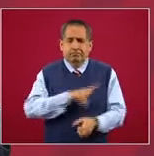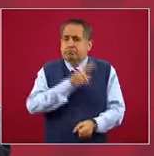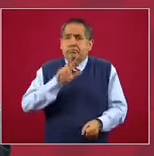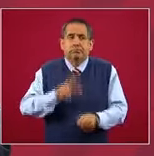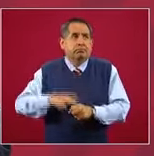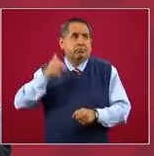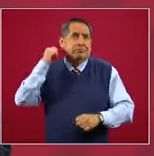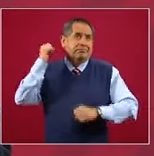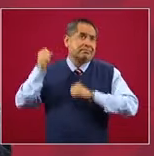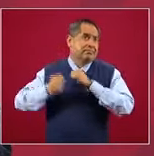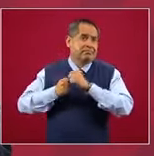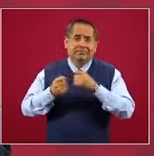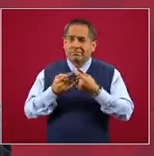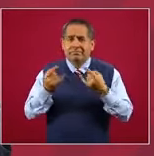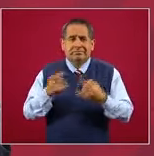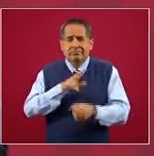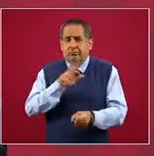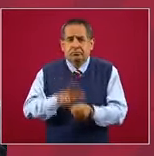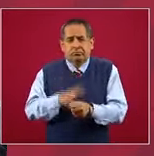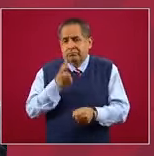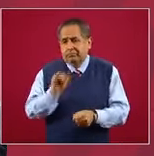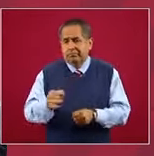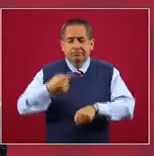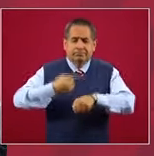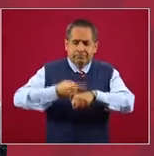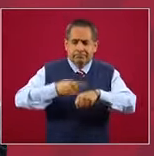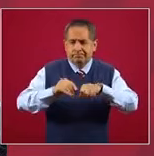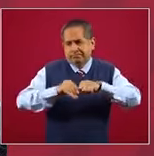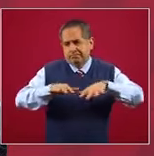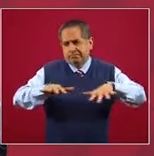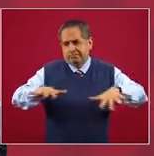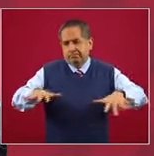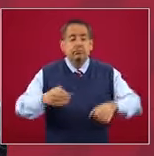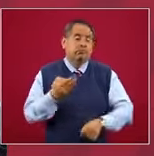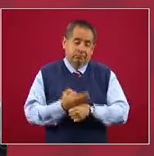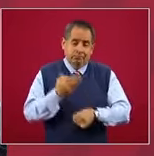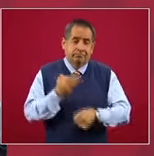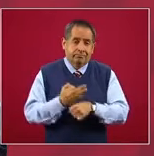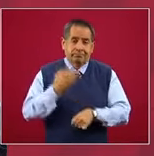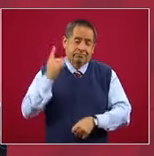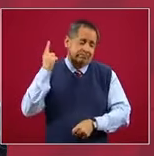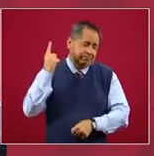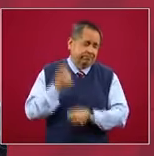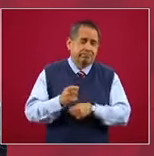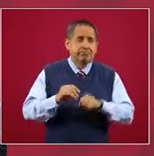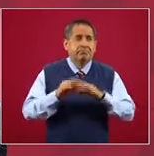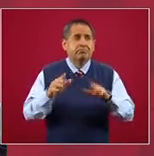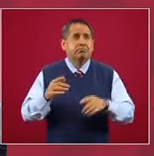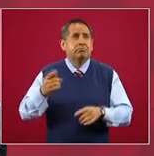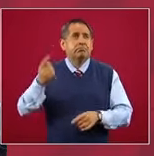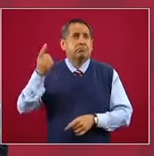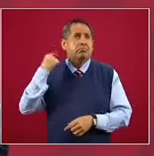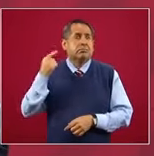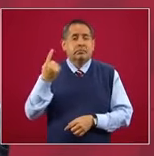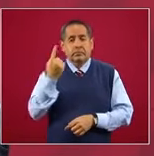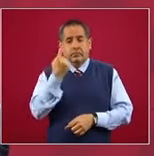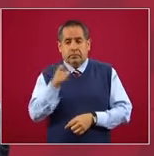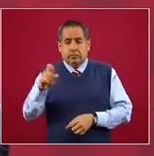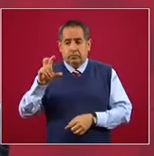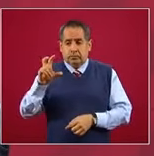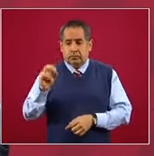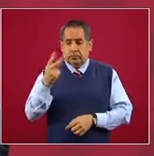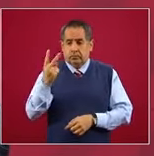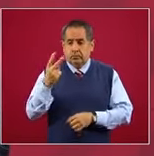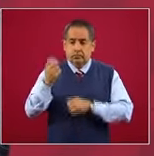natural, que en este caso ha sido la epidemia más grande desde los últimos 102